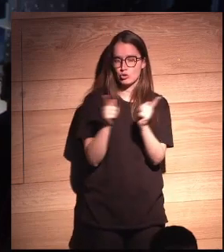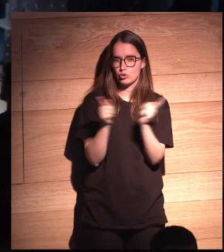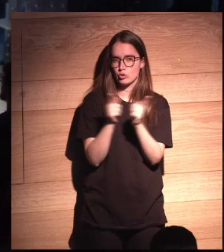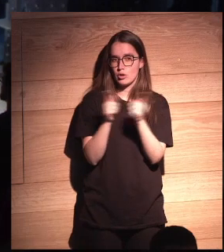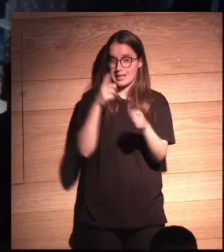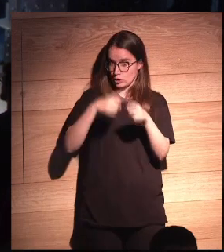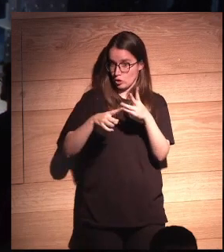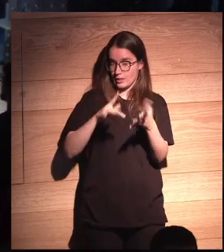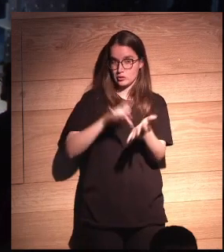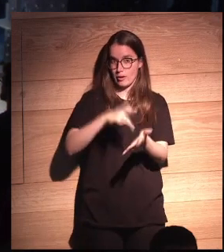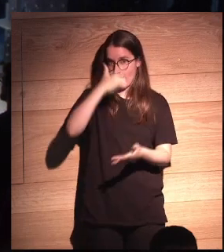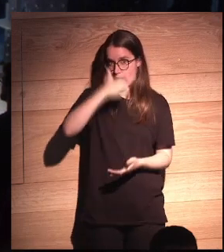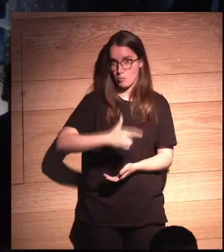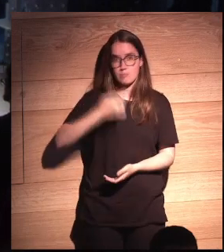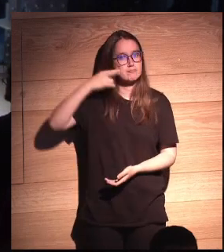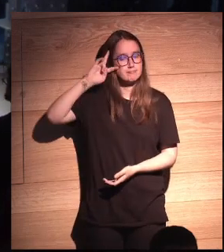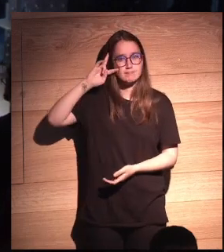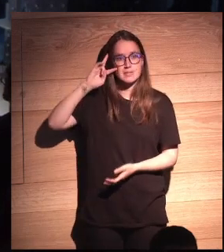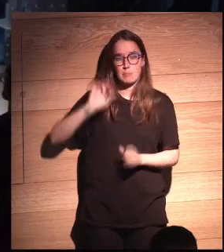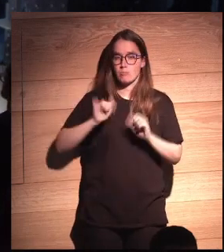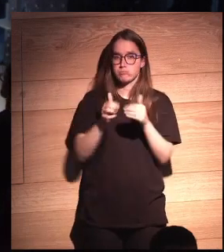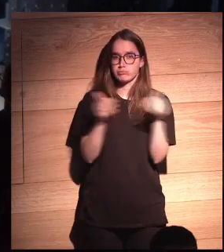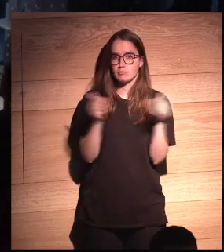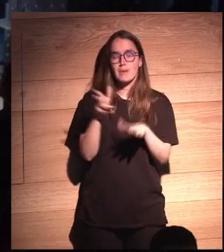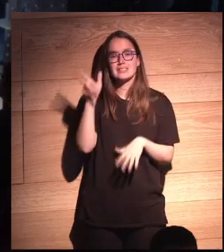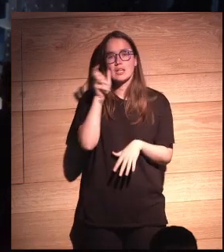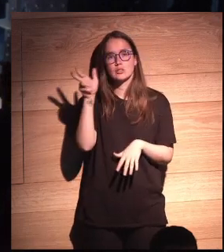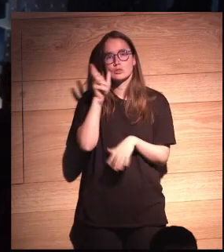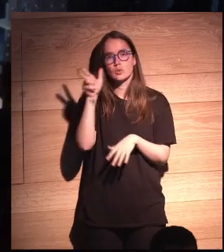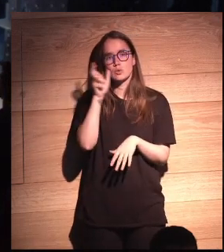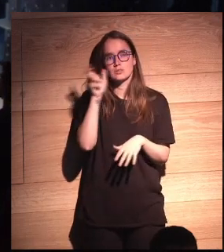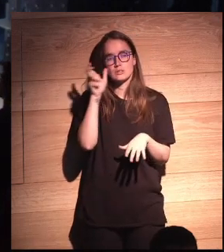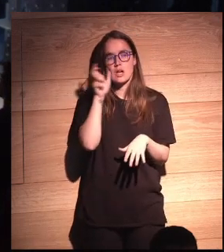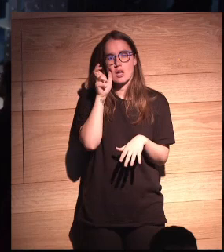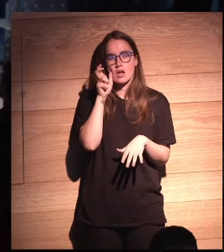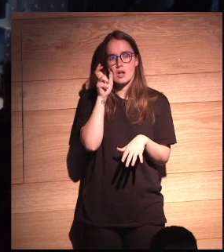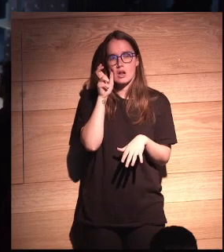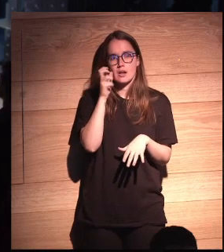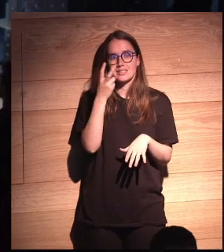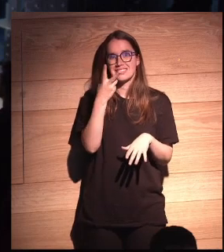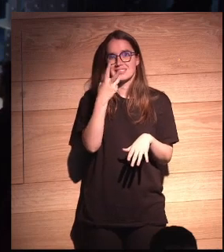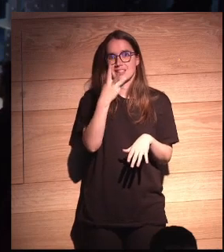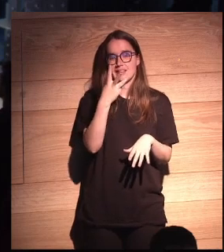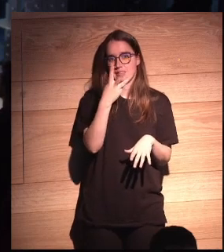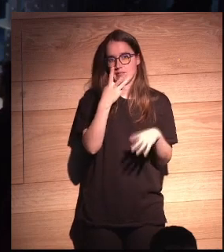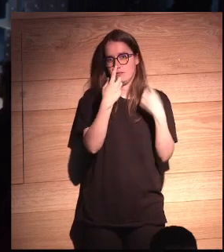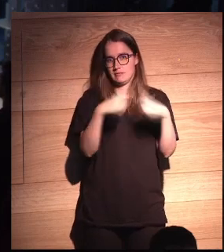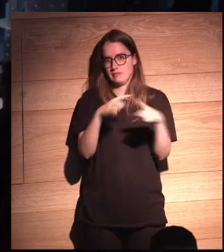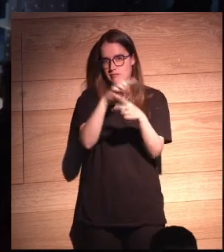de cosas que me han pasado a mí. En un principio van a escuchar una seguidilla de tres clips de